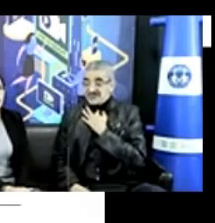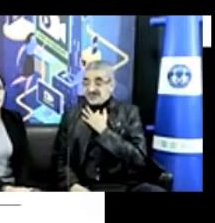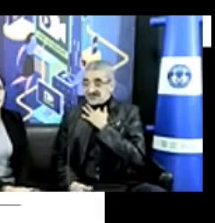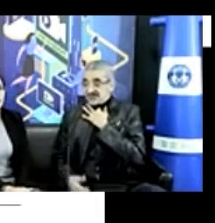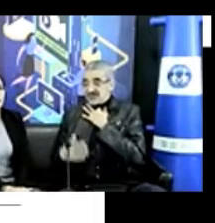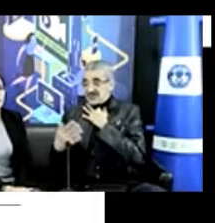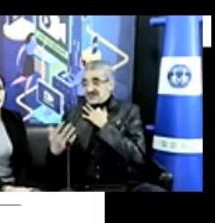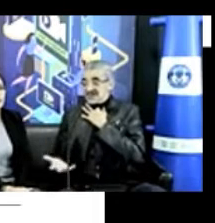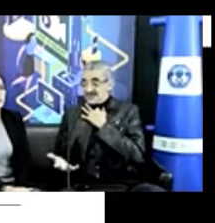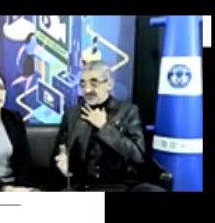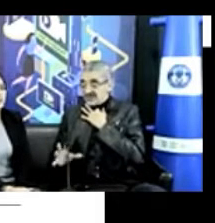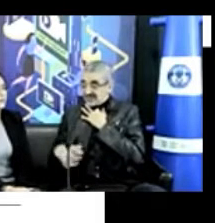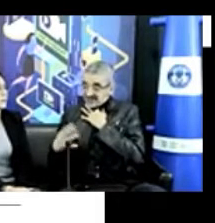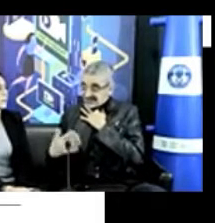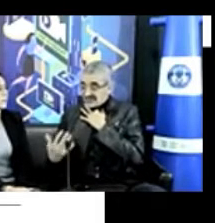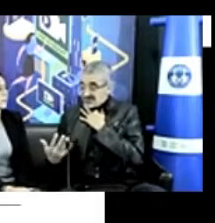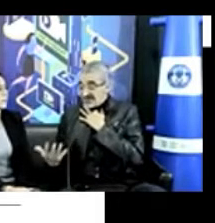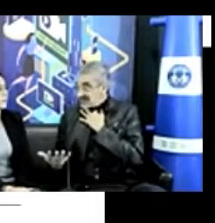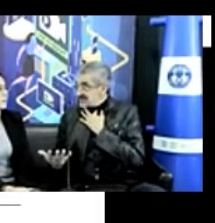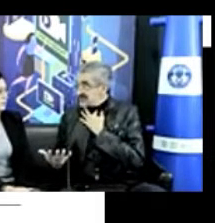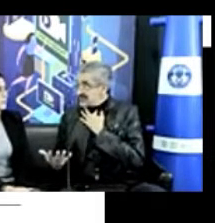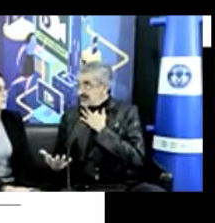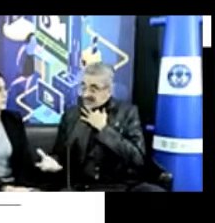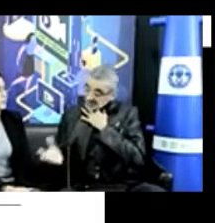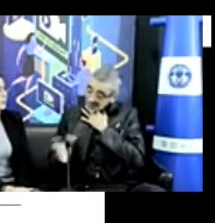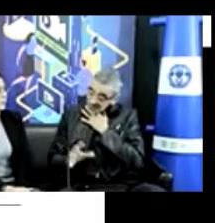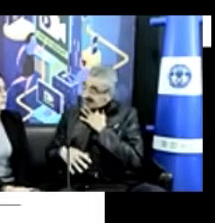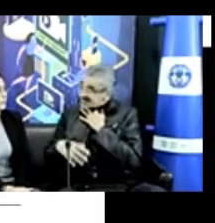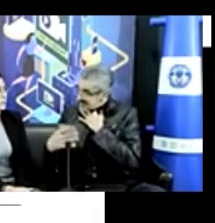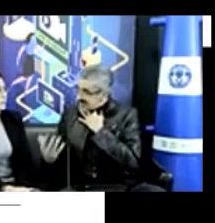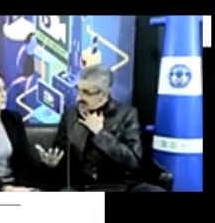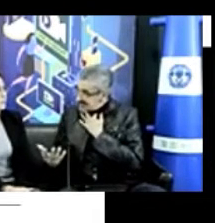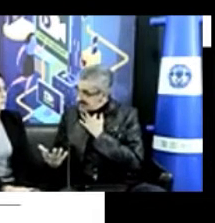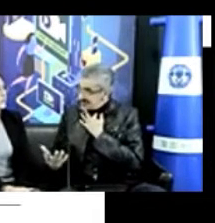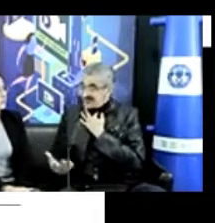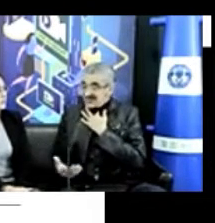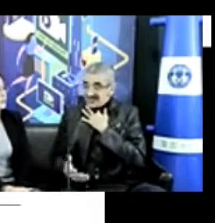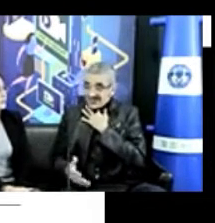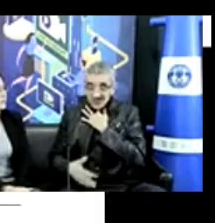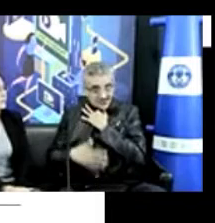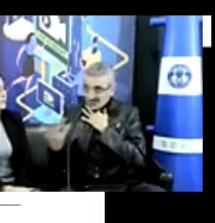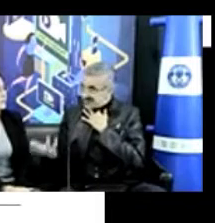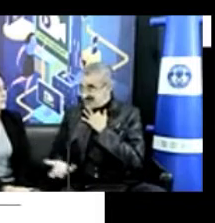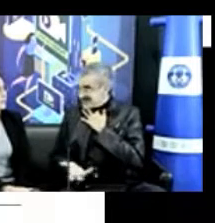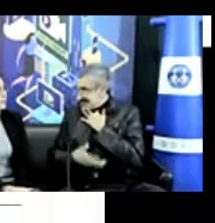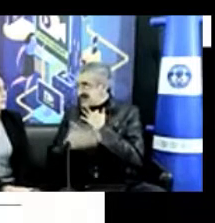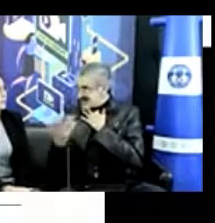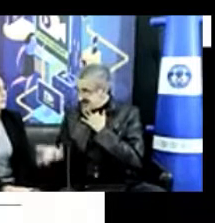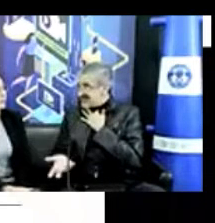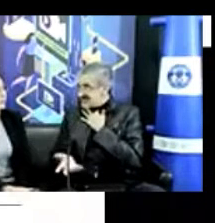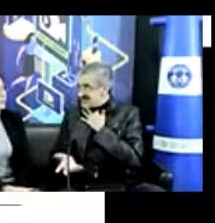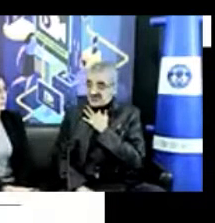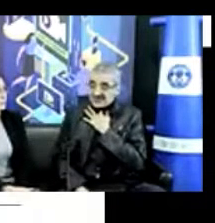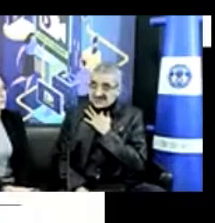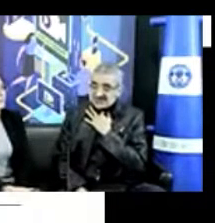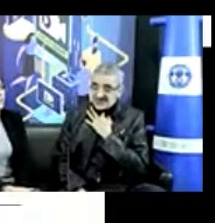Entonces, el trabajo del terapeuta es crear esa ambigüedad para ayudarlo a transitar en que no todo es felicidad, en que ya